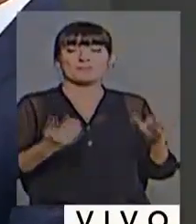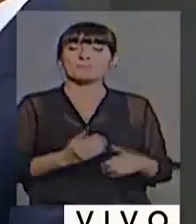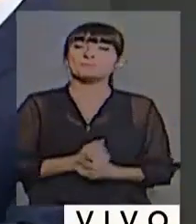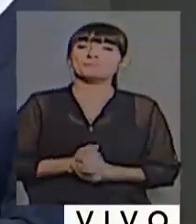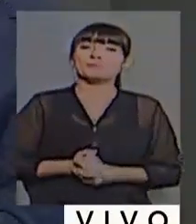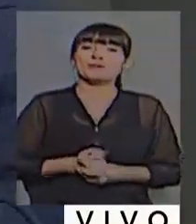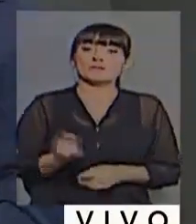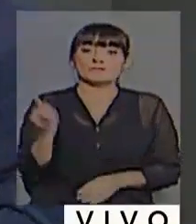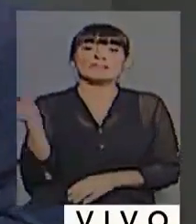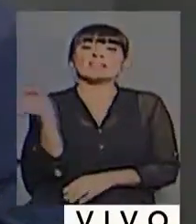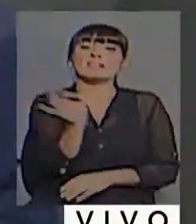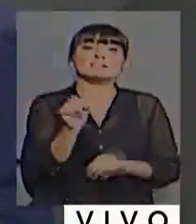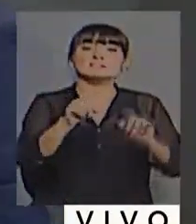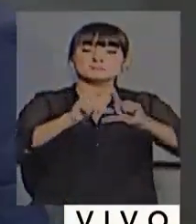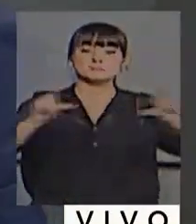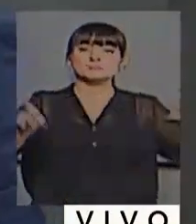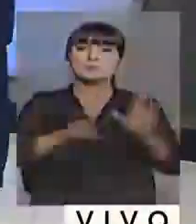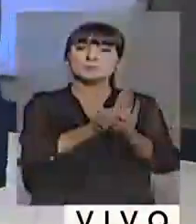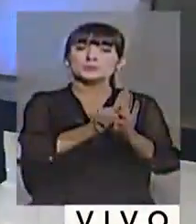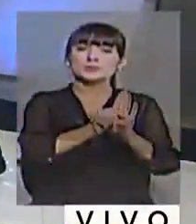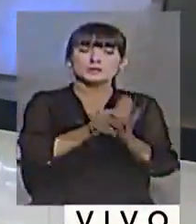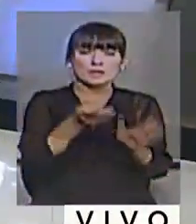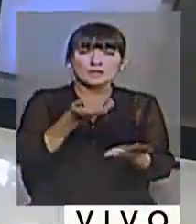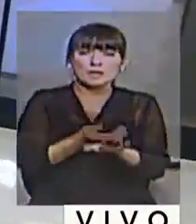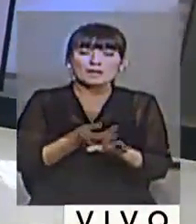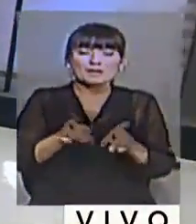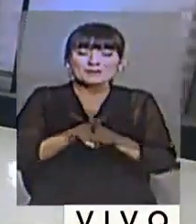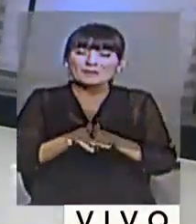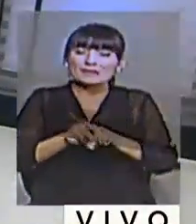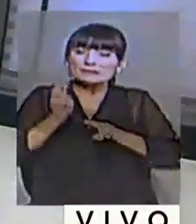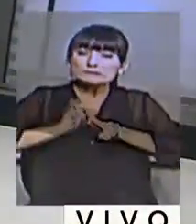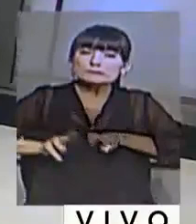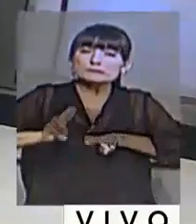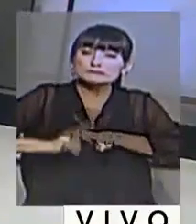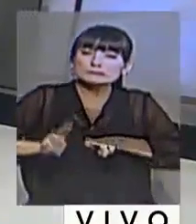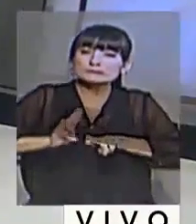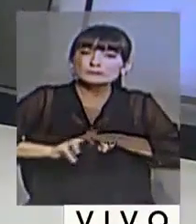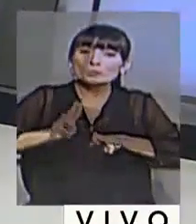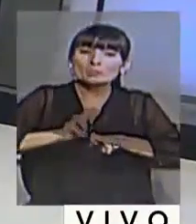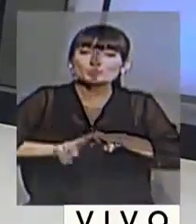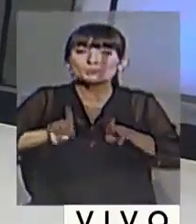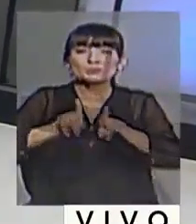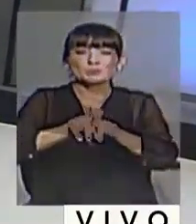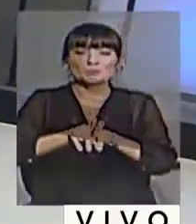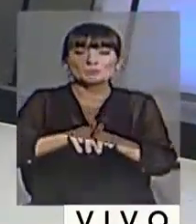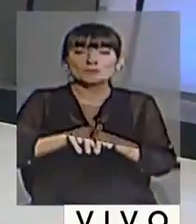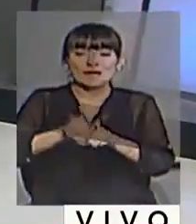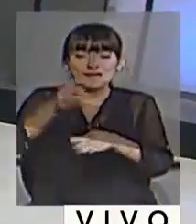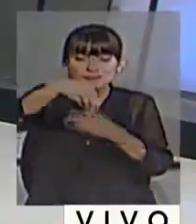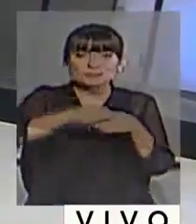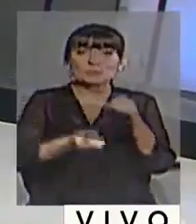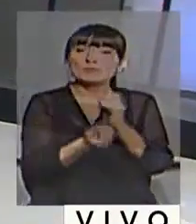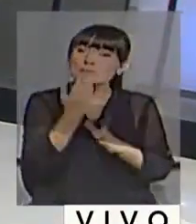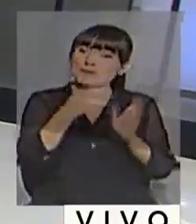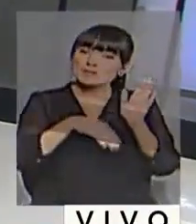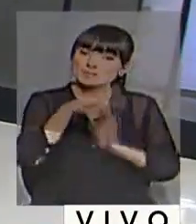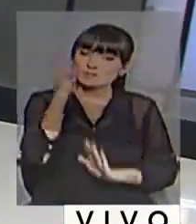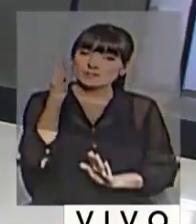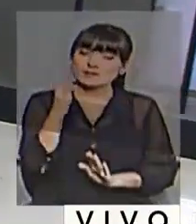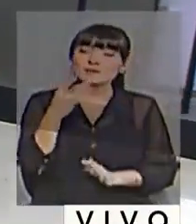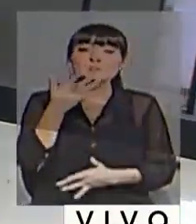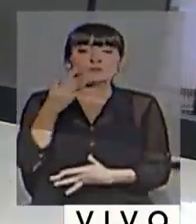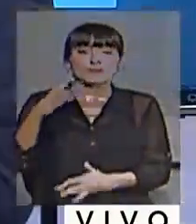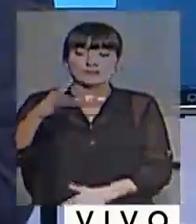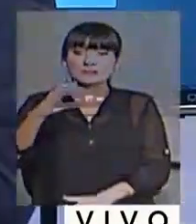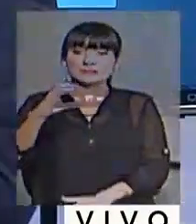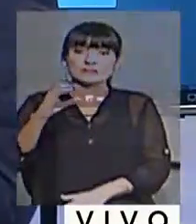esto, ¿están en terapia de pareja al interior de la Nueva Mayoría? Porque dice que la DC